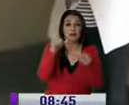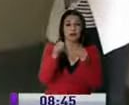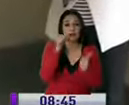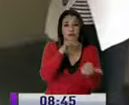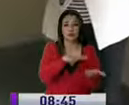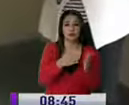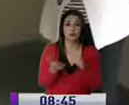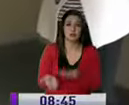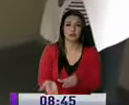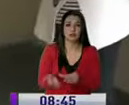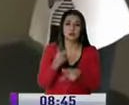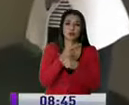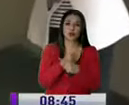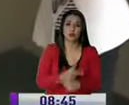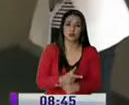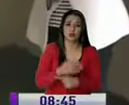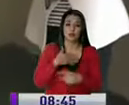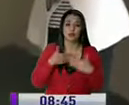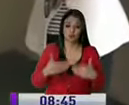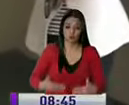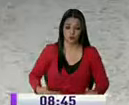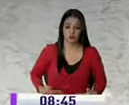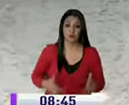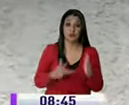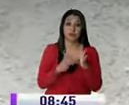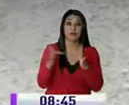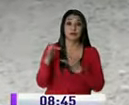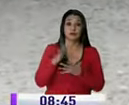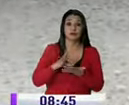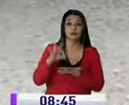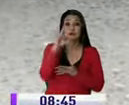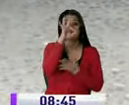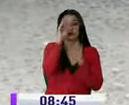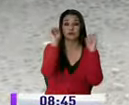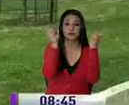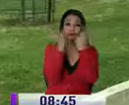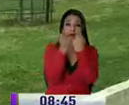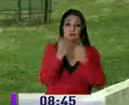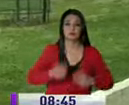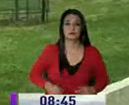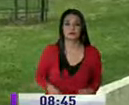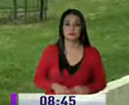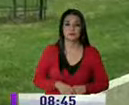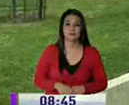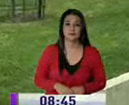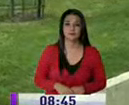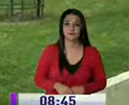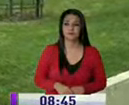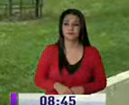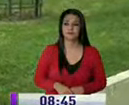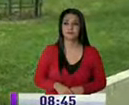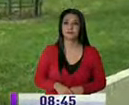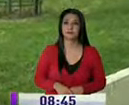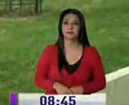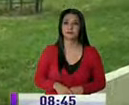en la recibamos seremos renovados en el cuerpo y en el espíritu. En Loja informó Marcela Constante